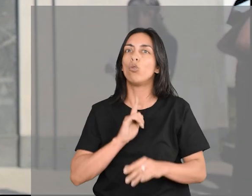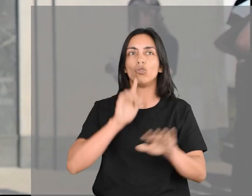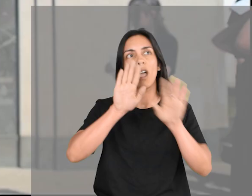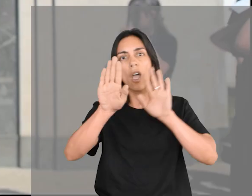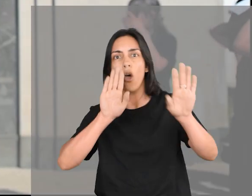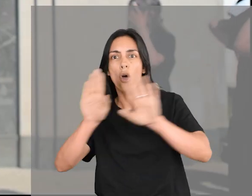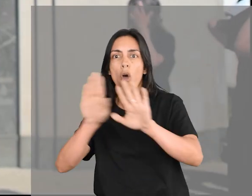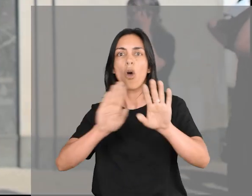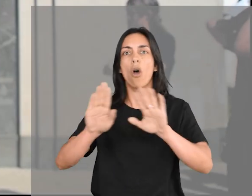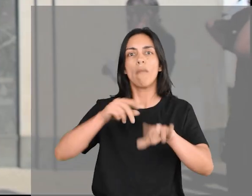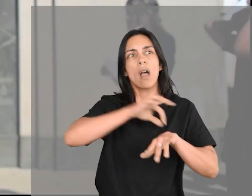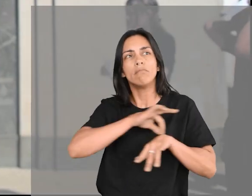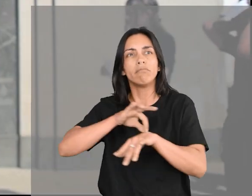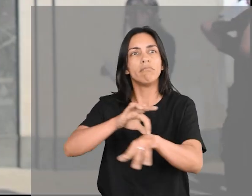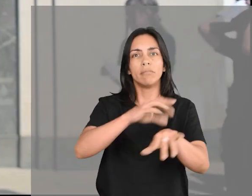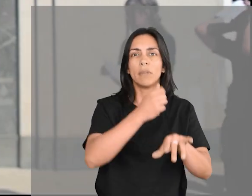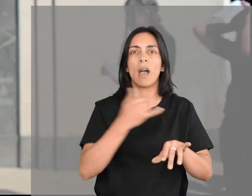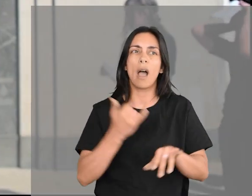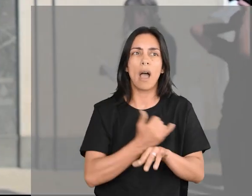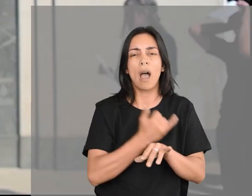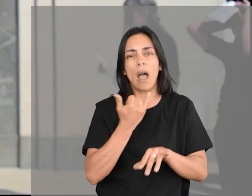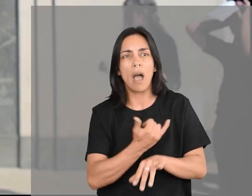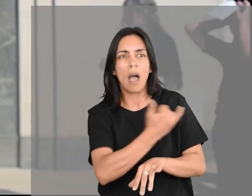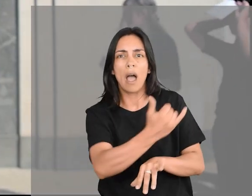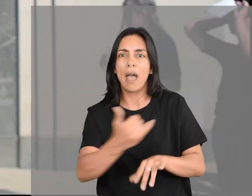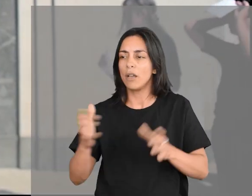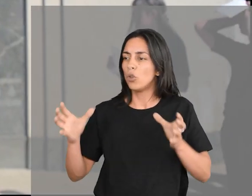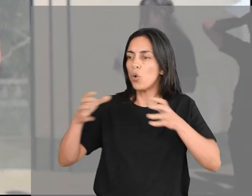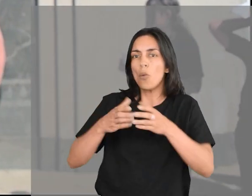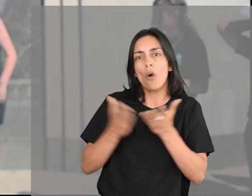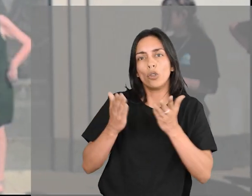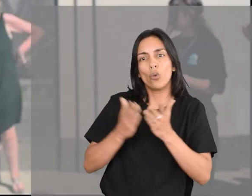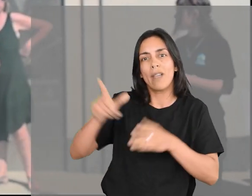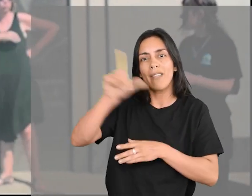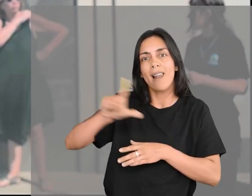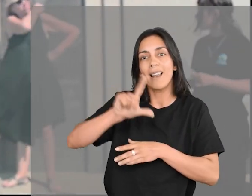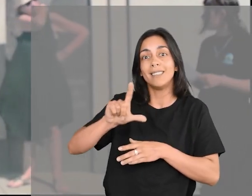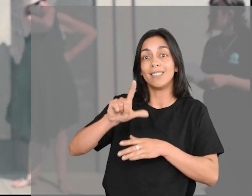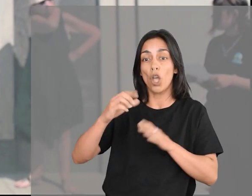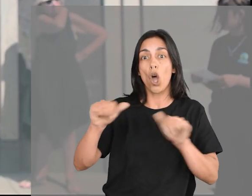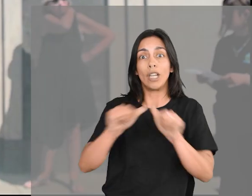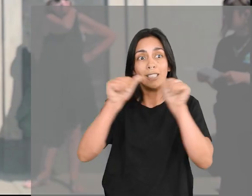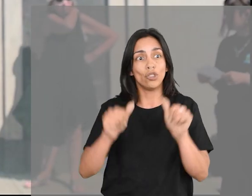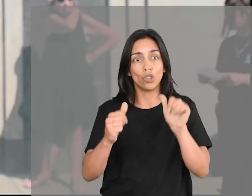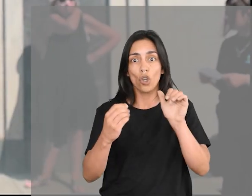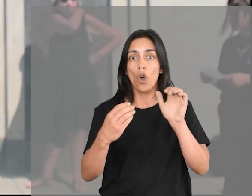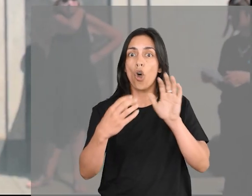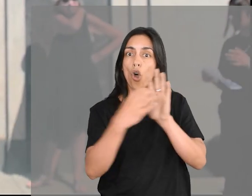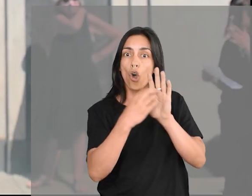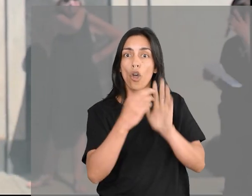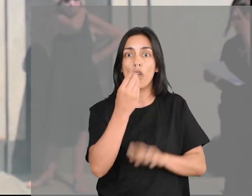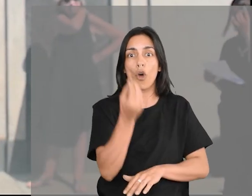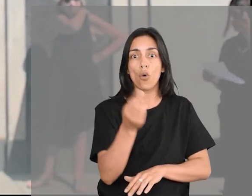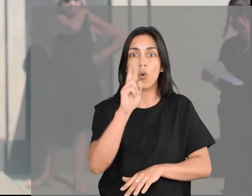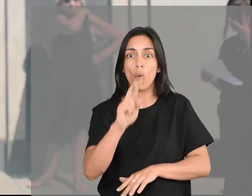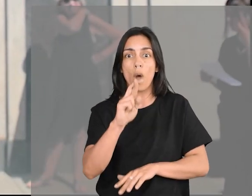el recorrido, les muestro que acá los chiquilines del Liceo de Villa Rosario hicieron un código QR con una página web